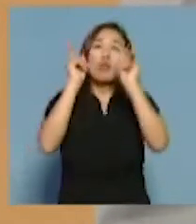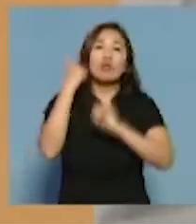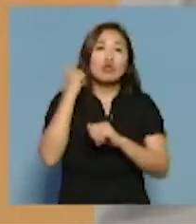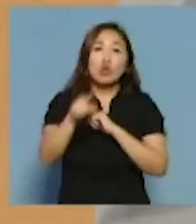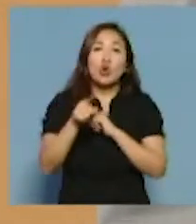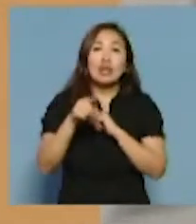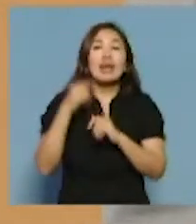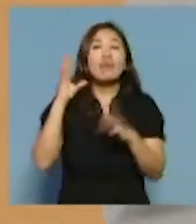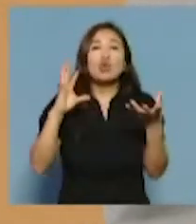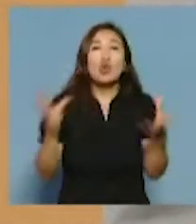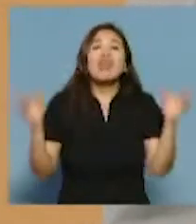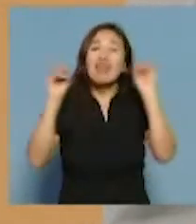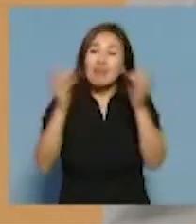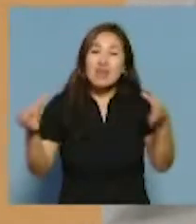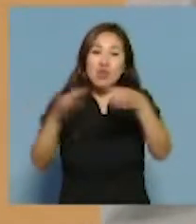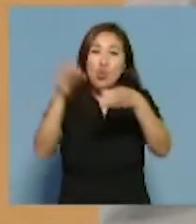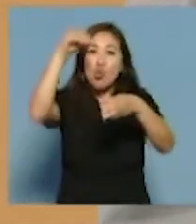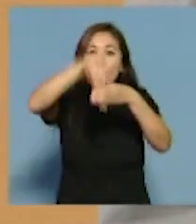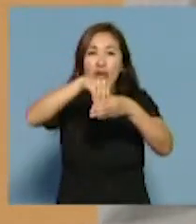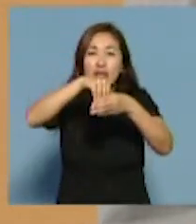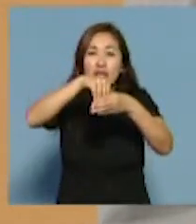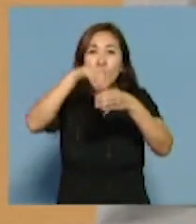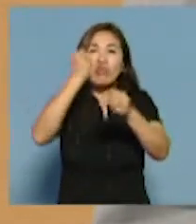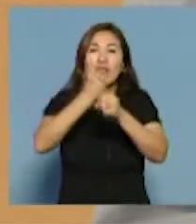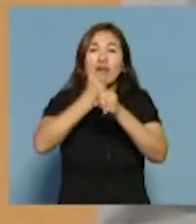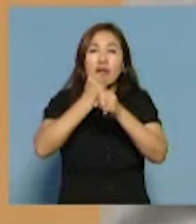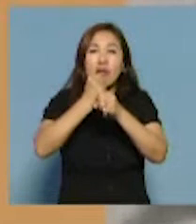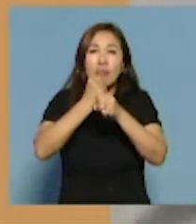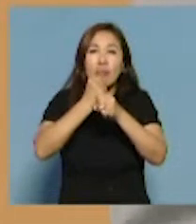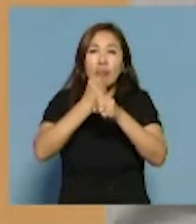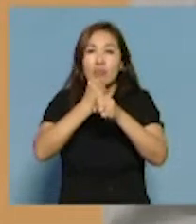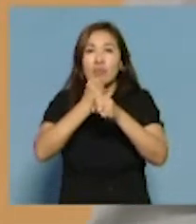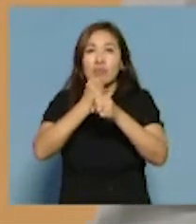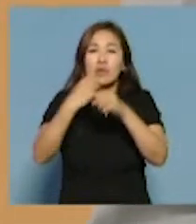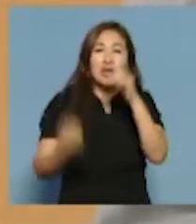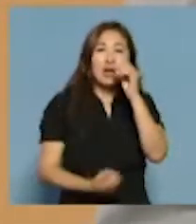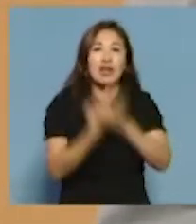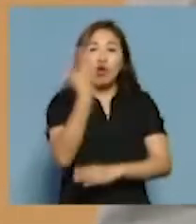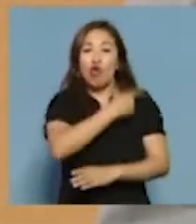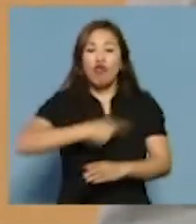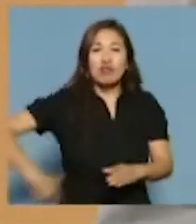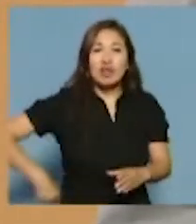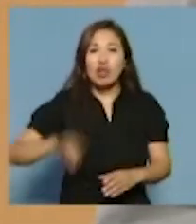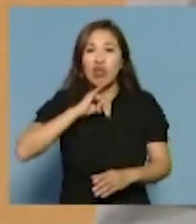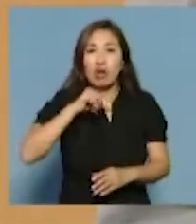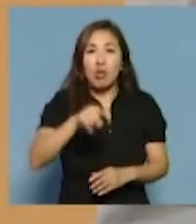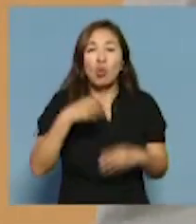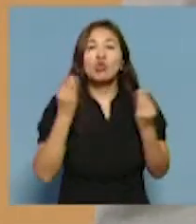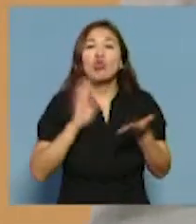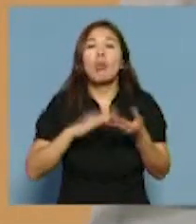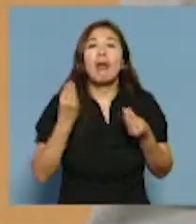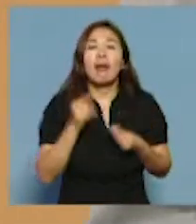estamos formando parte también de la comisión que creó el gobierno de la provincia de